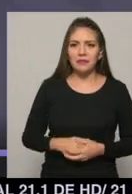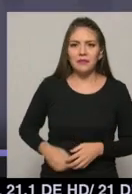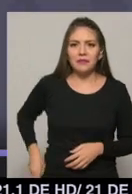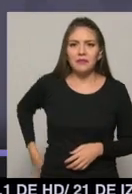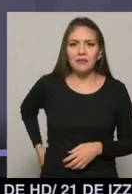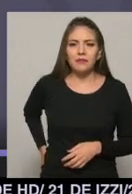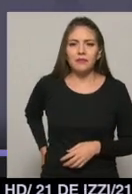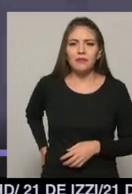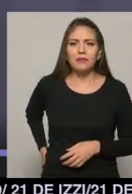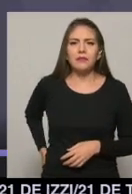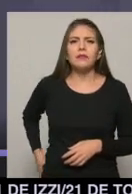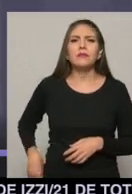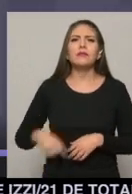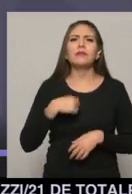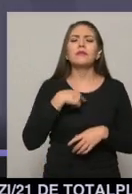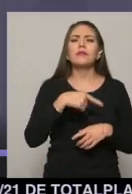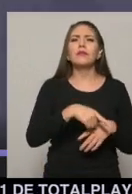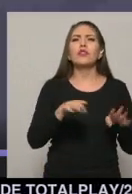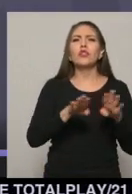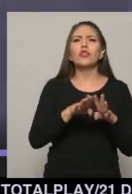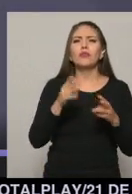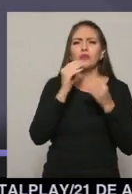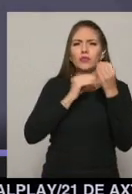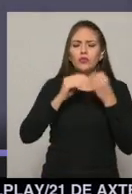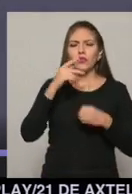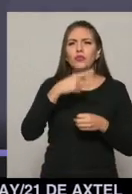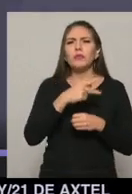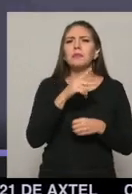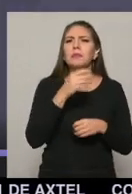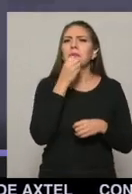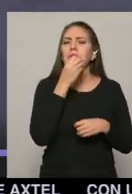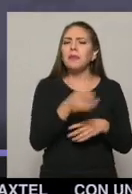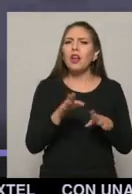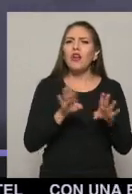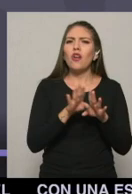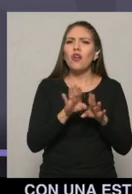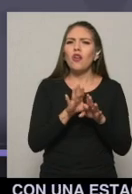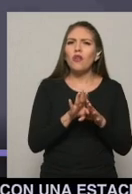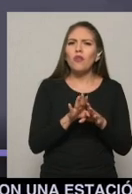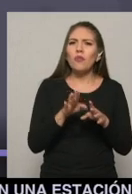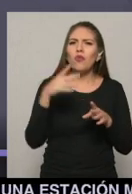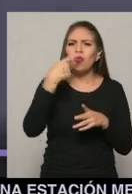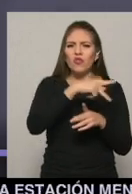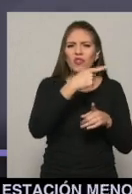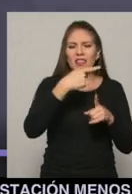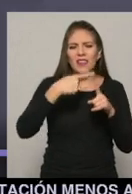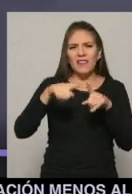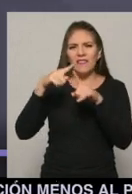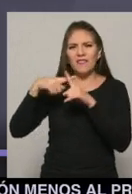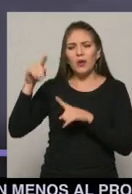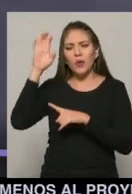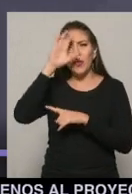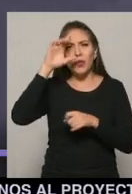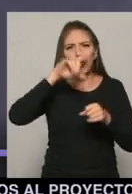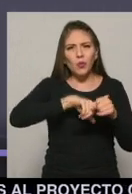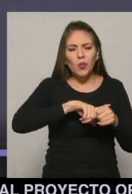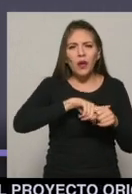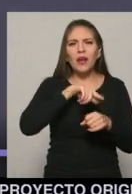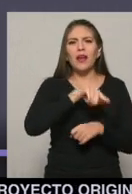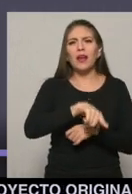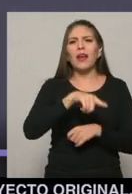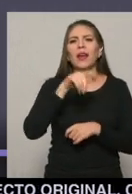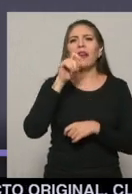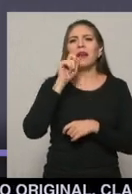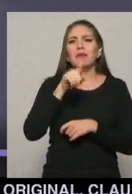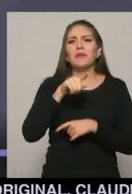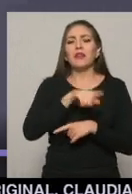bonita de acercarnos y vincularnos con otro tipo de culturas. ¿Por qué? Porque al fin y al cabo la comida es precisamente donde se entretejen estos vínculos, ¿no? Hasta la hora